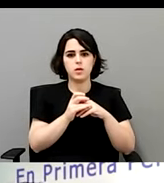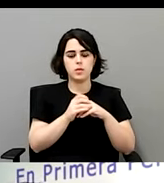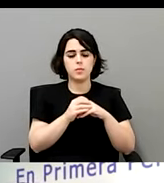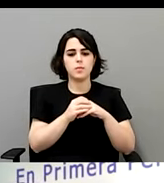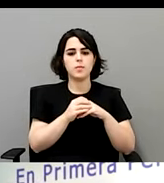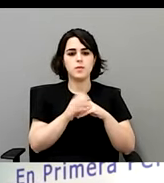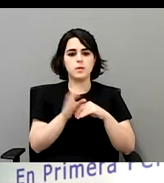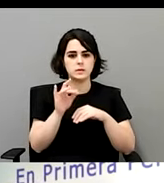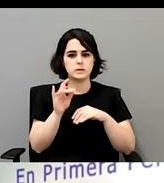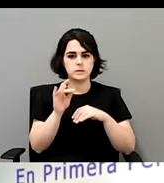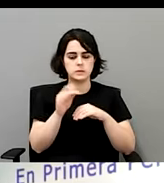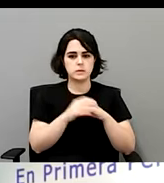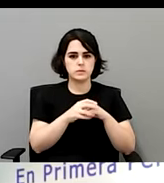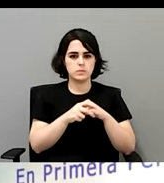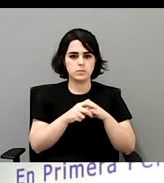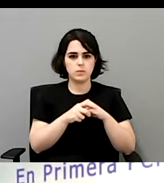sí.